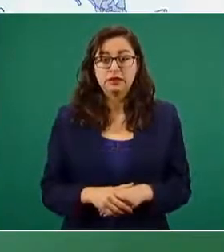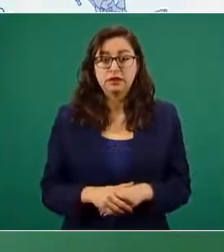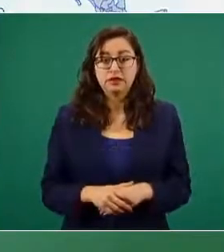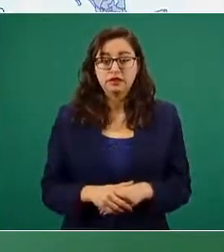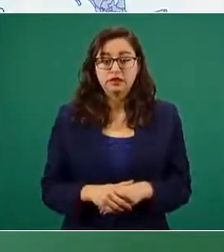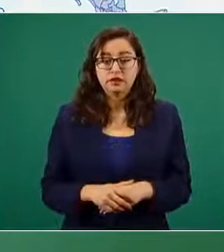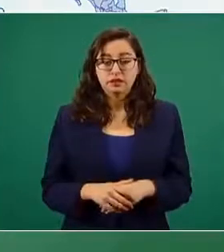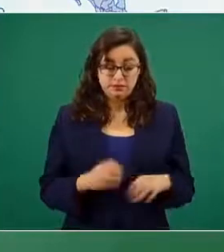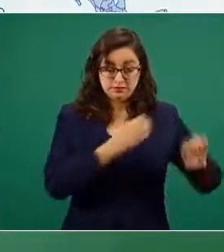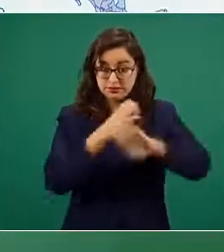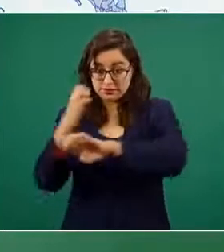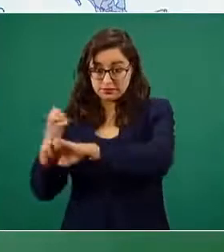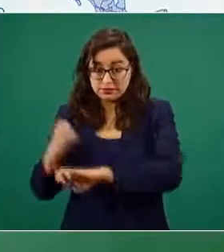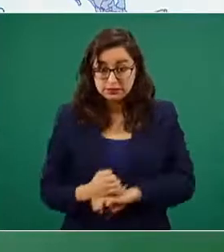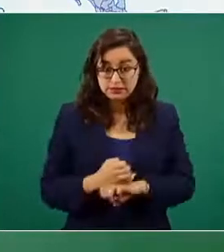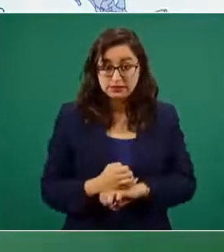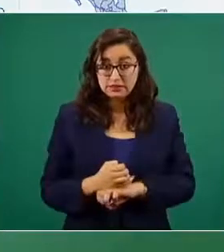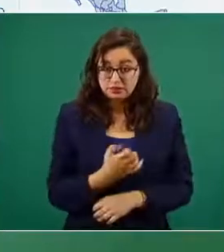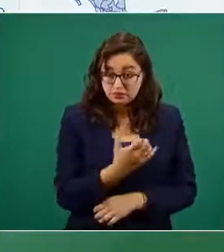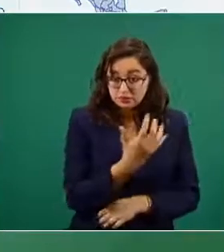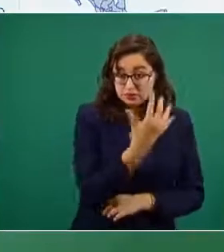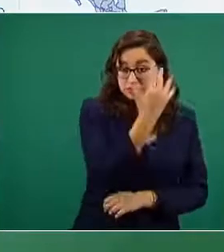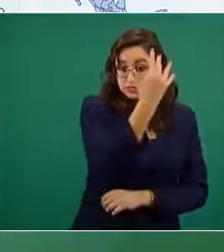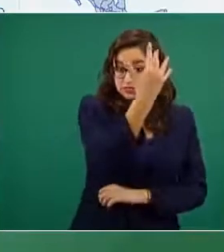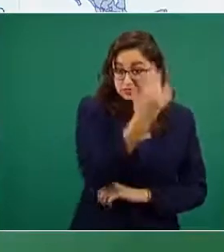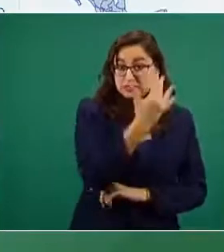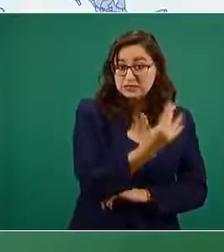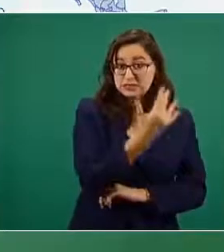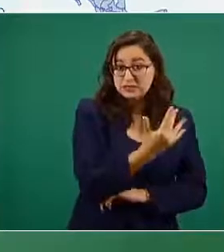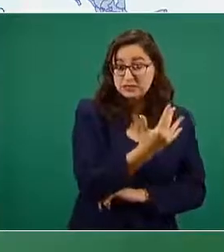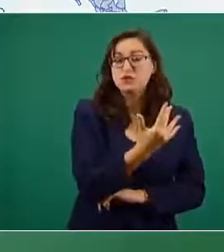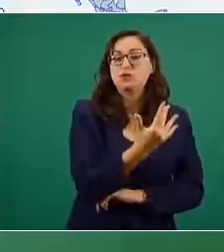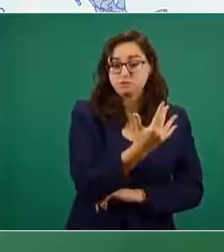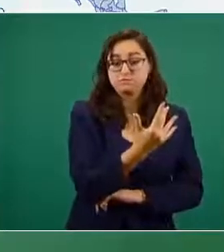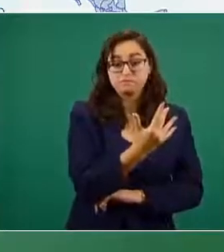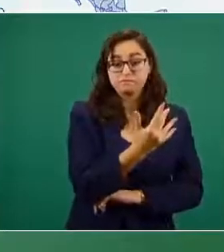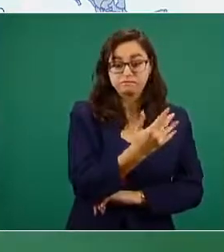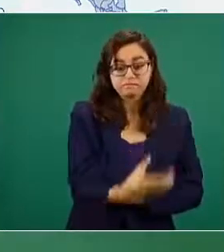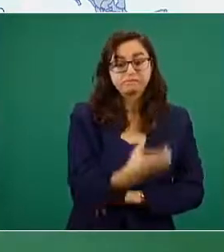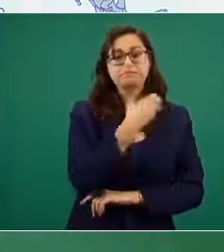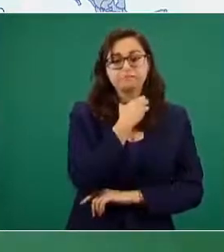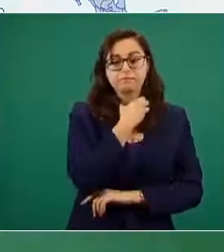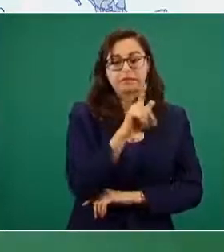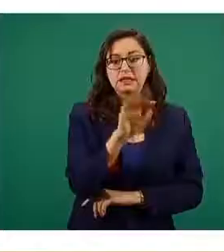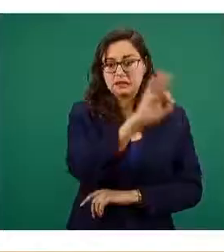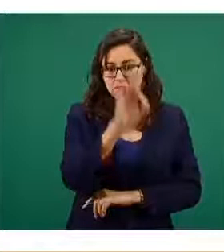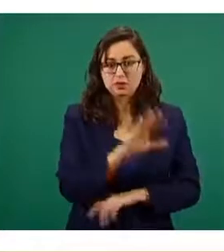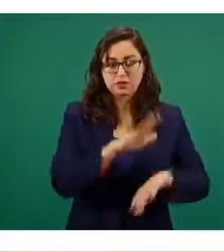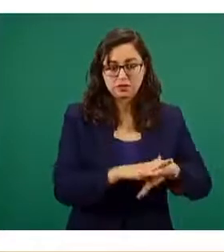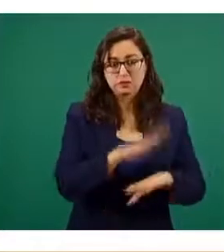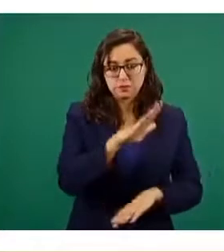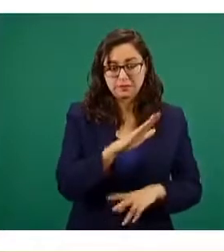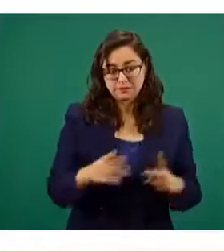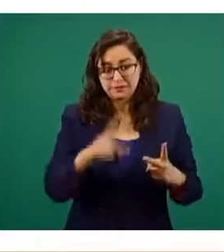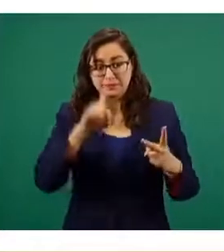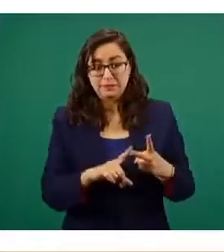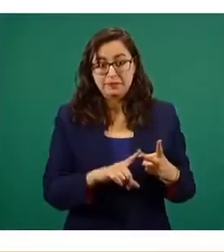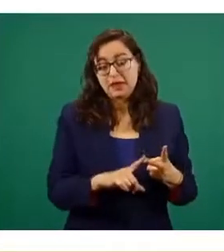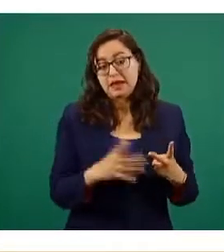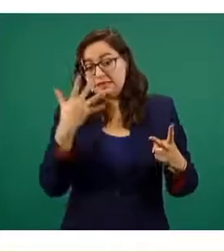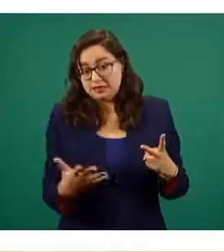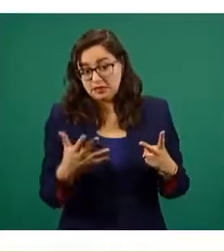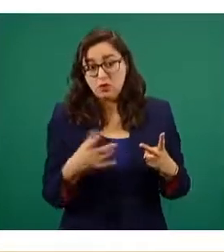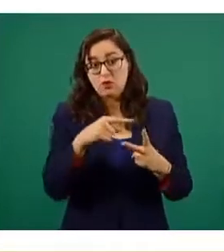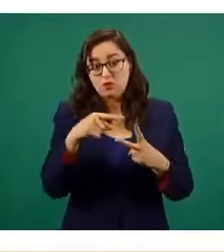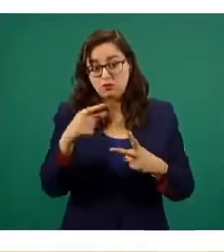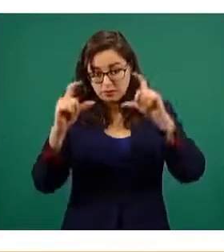de las 32 entidades federativas que ahí están indicadas, con sus porcentajes de ocupación, tienen ocupaciones superiores al 70%. Otras 5 están entre 50 y